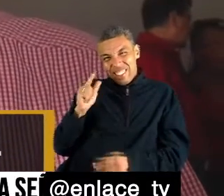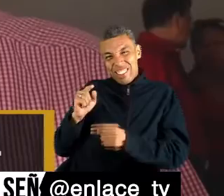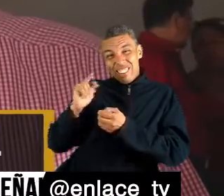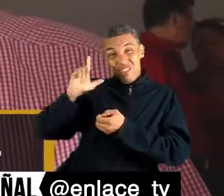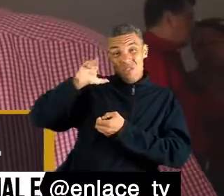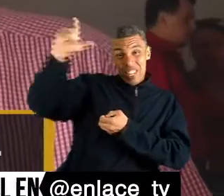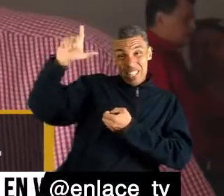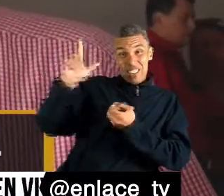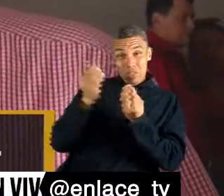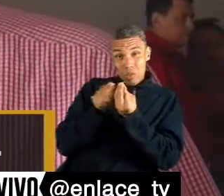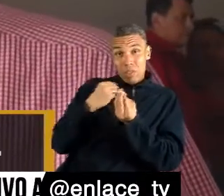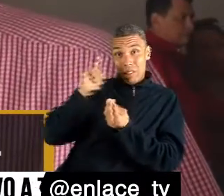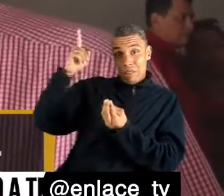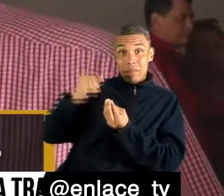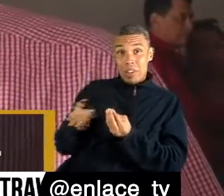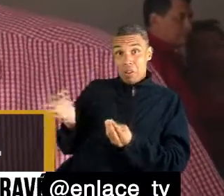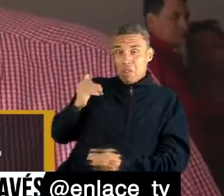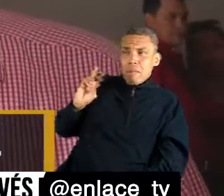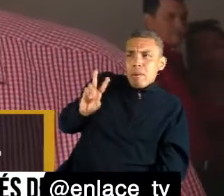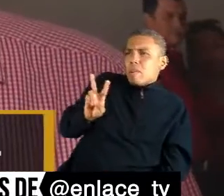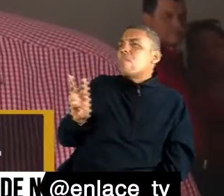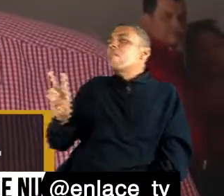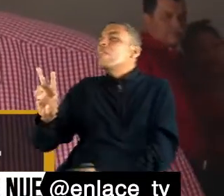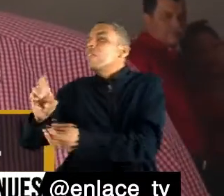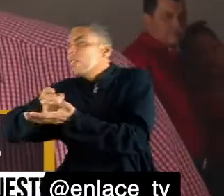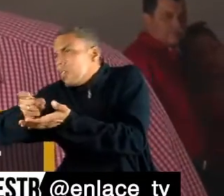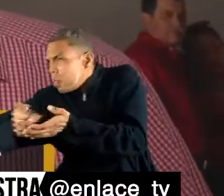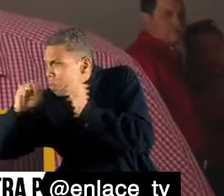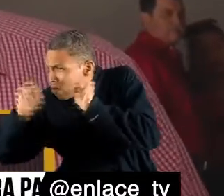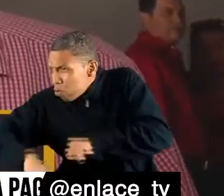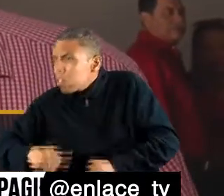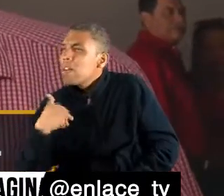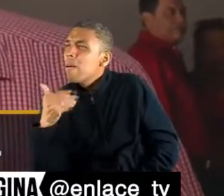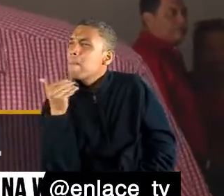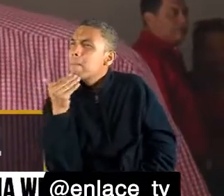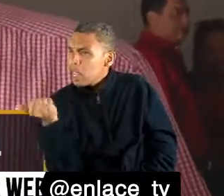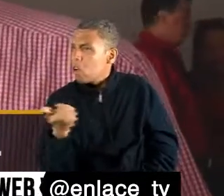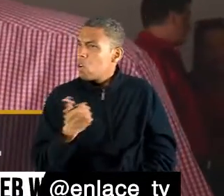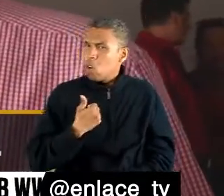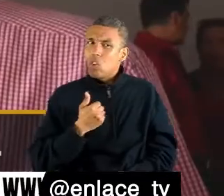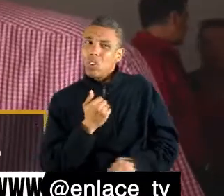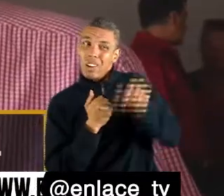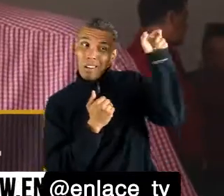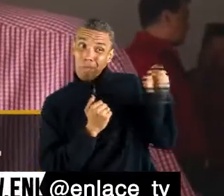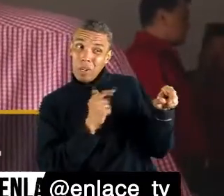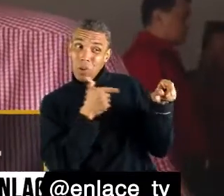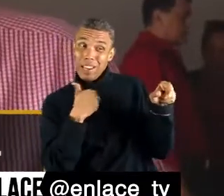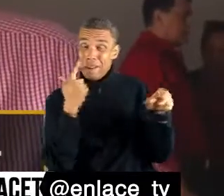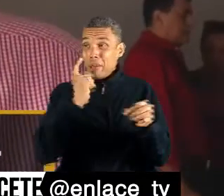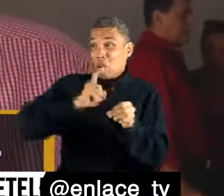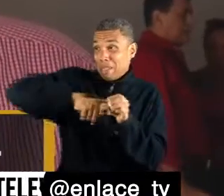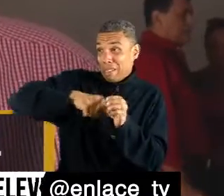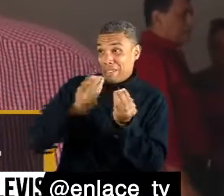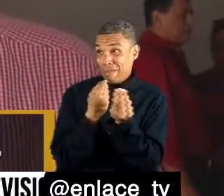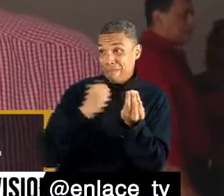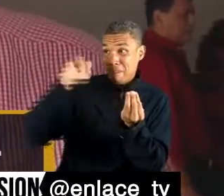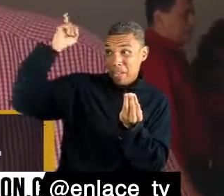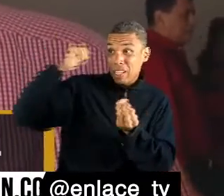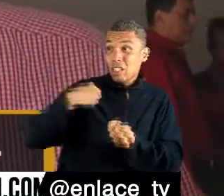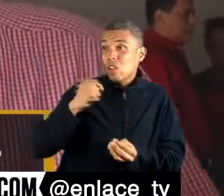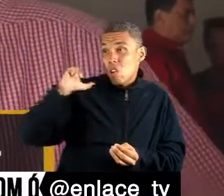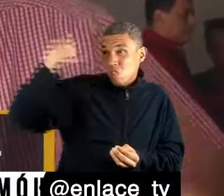exigirle al doctor Santos una terna en tales condiciones y que si no el partido se retiraba